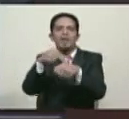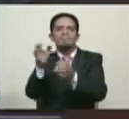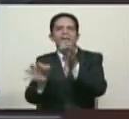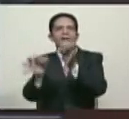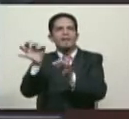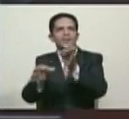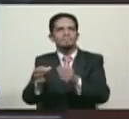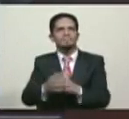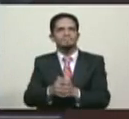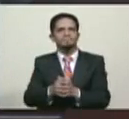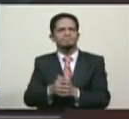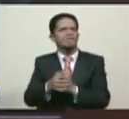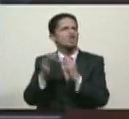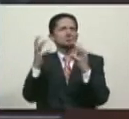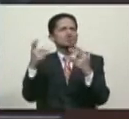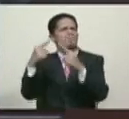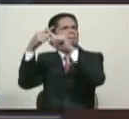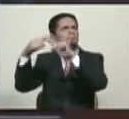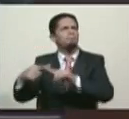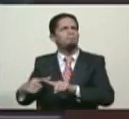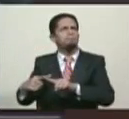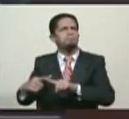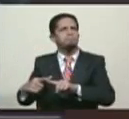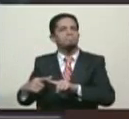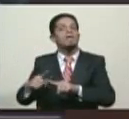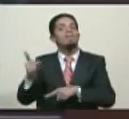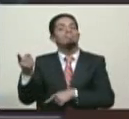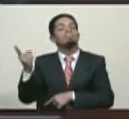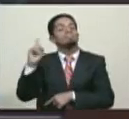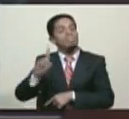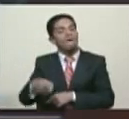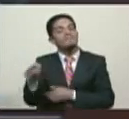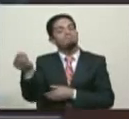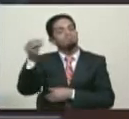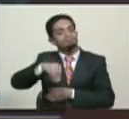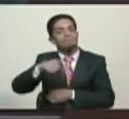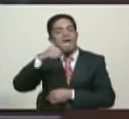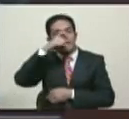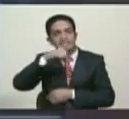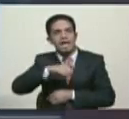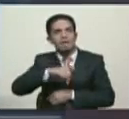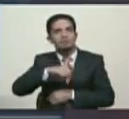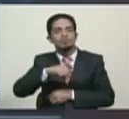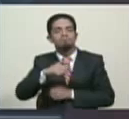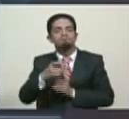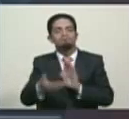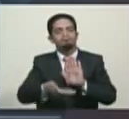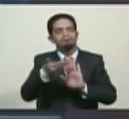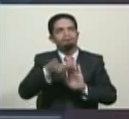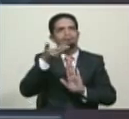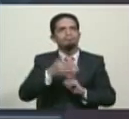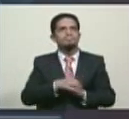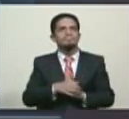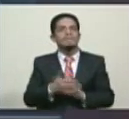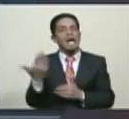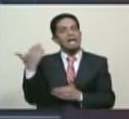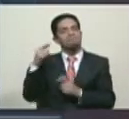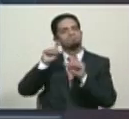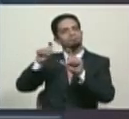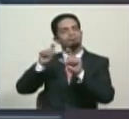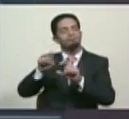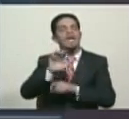con números alentadores que deben incrementarse en el presente año, realizando 539